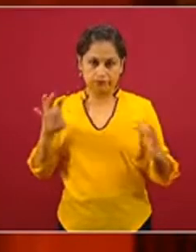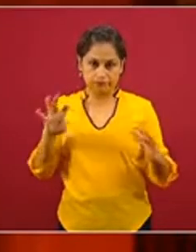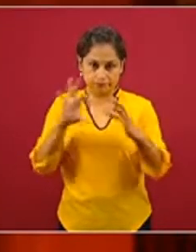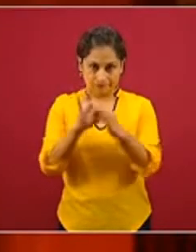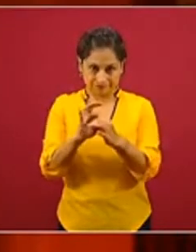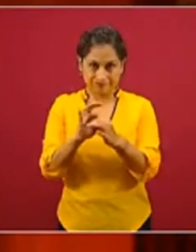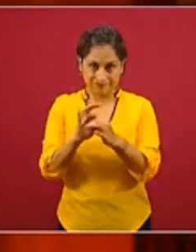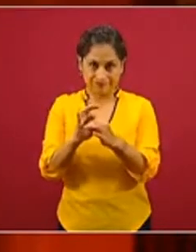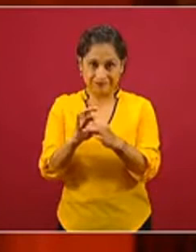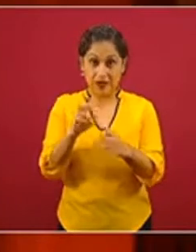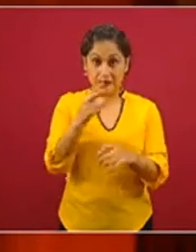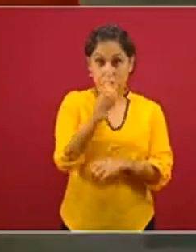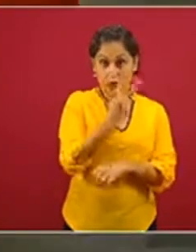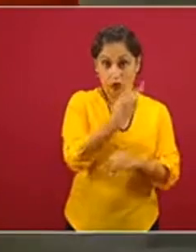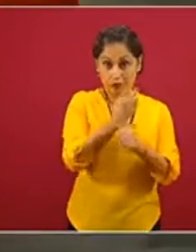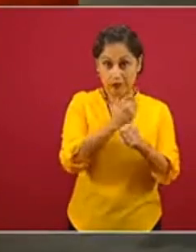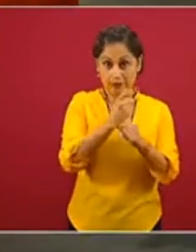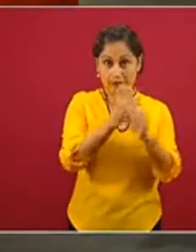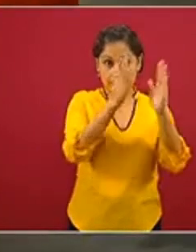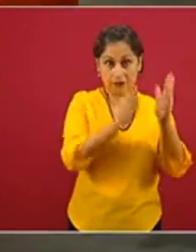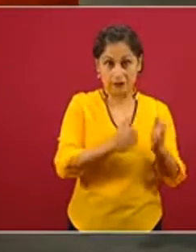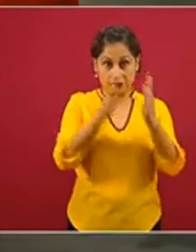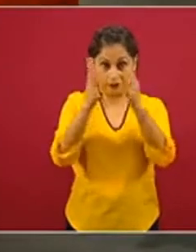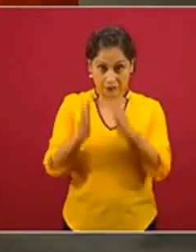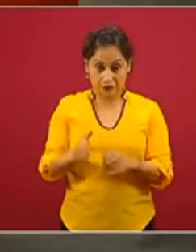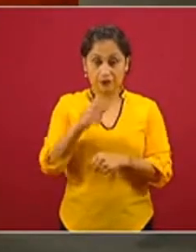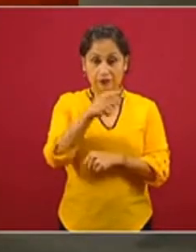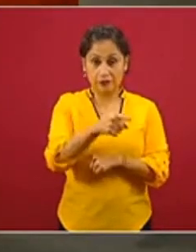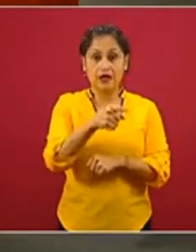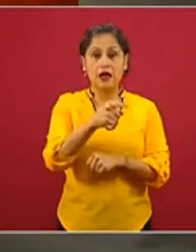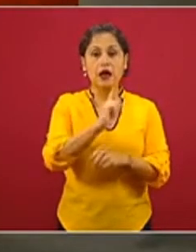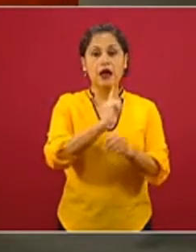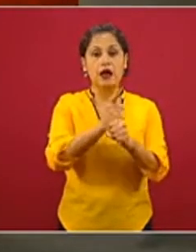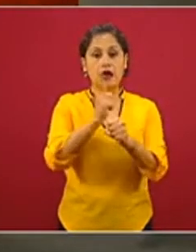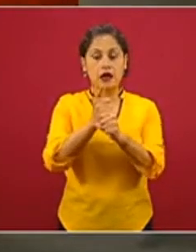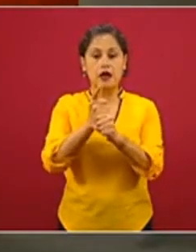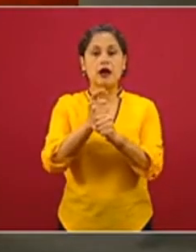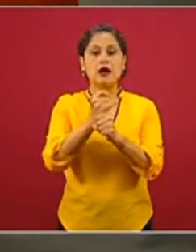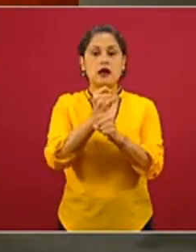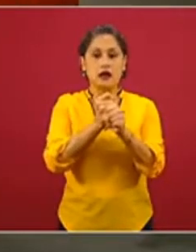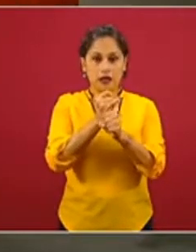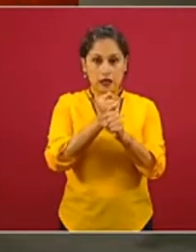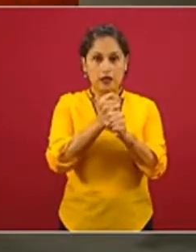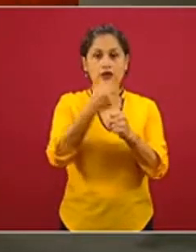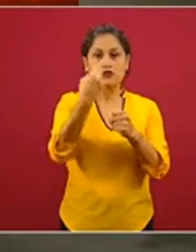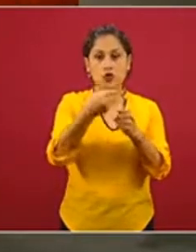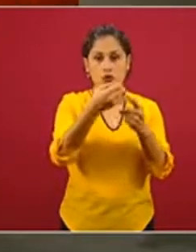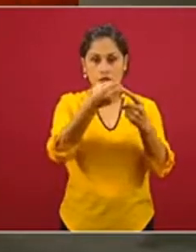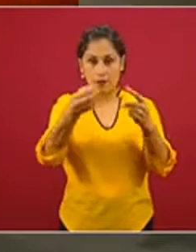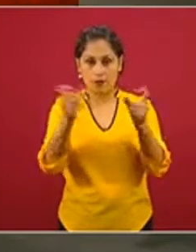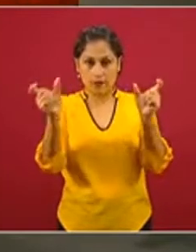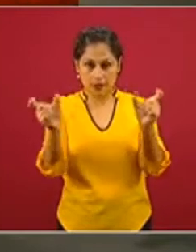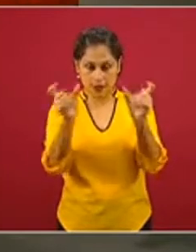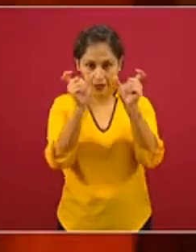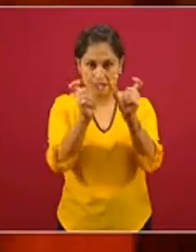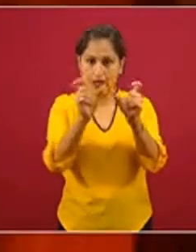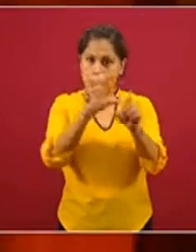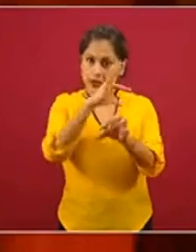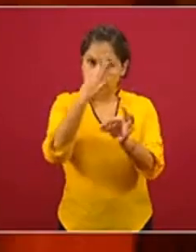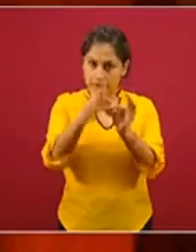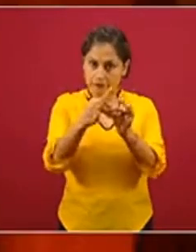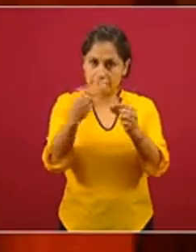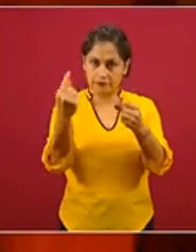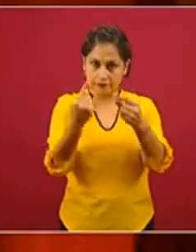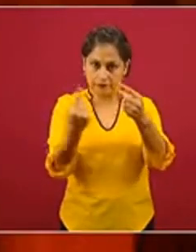primeros modelos, que son nominales, es decir, los dos primeros modelos identifican con nombre, apellido y toda una serie de características a cada uno